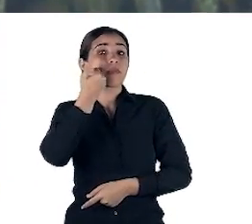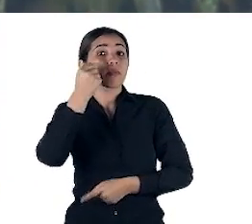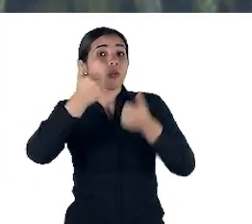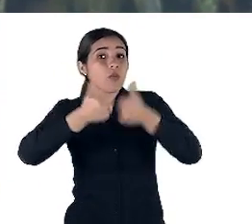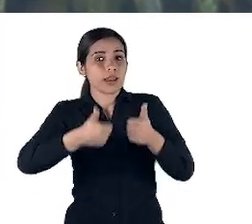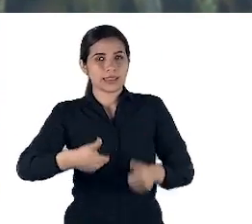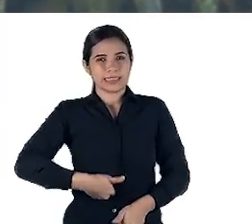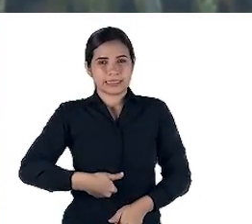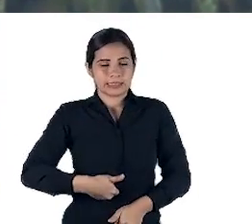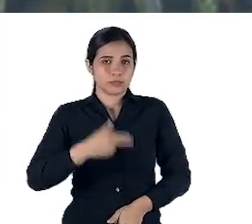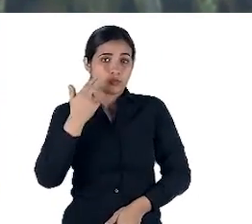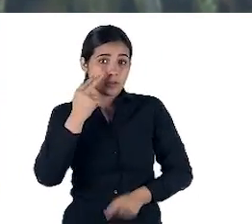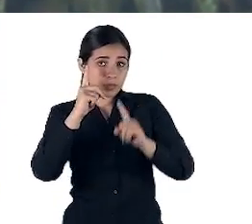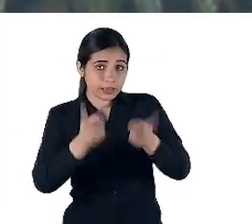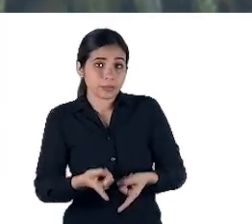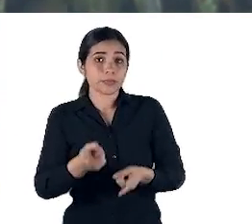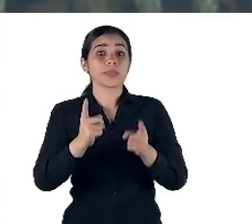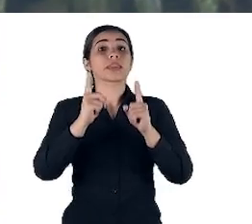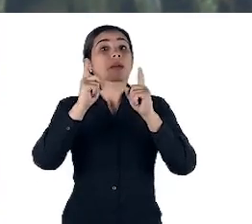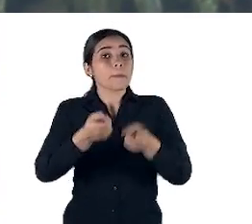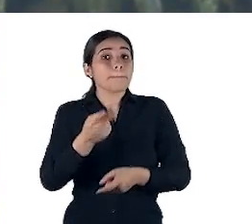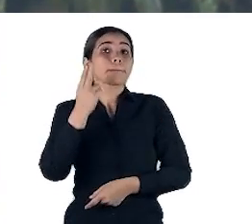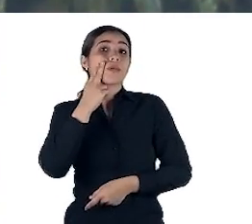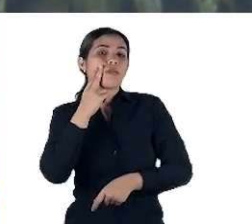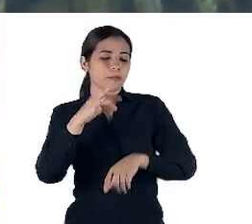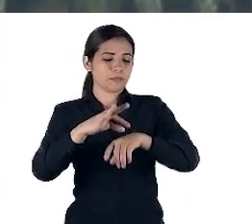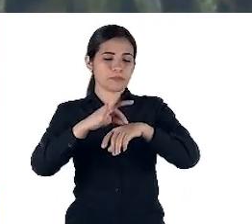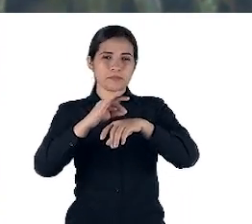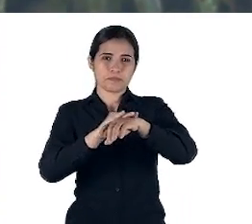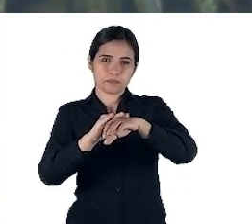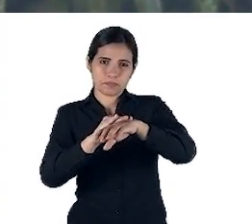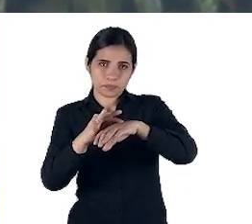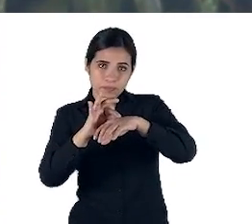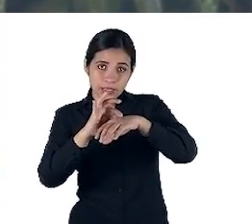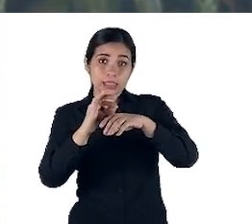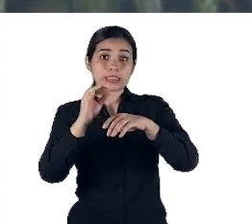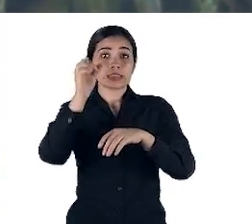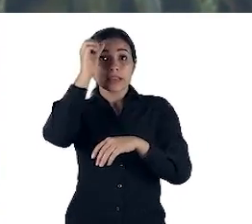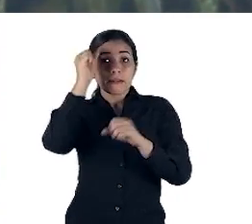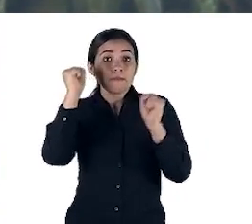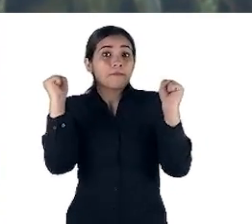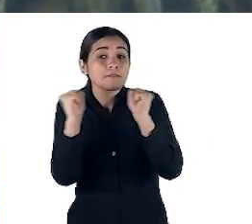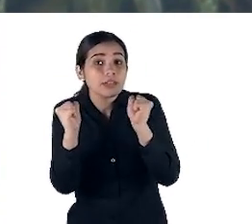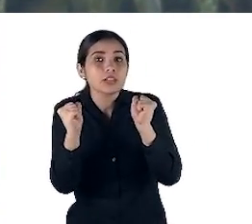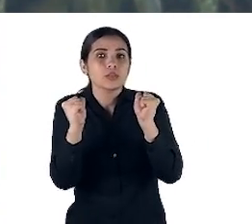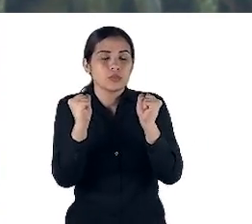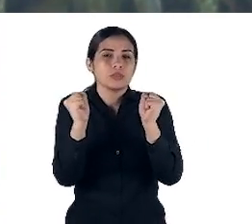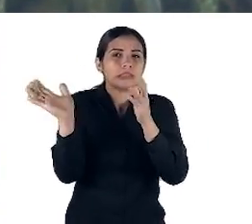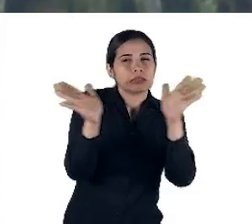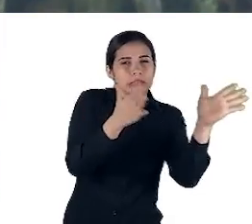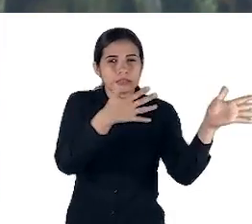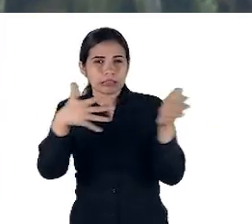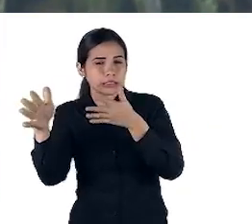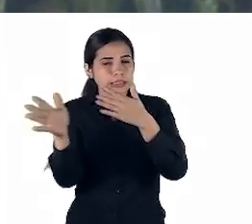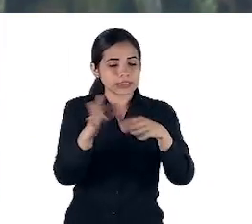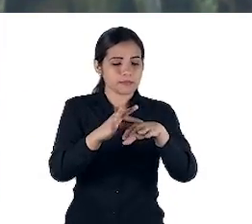y luego los cuadros dermatológicos también, ¿verdad? En la época de frío, generalmente hay